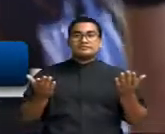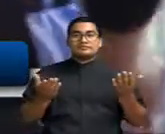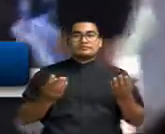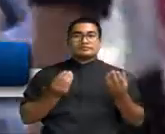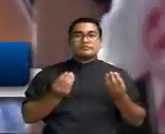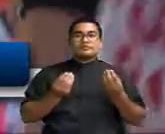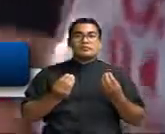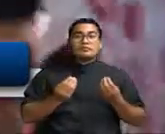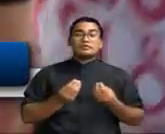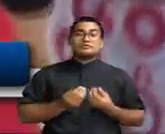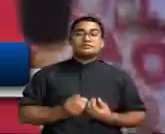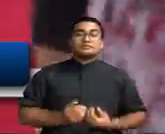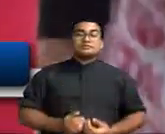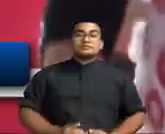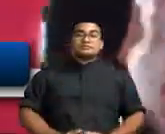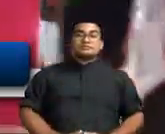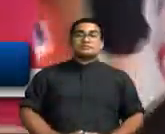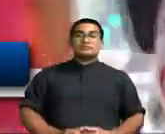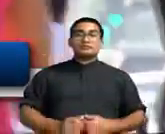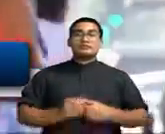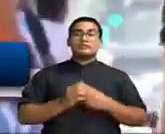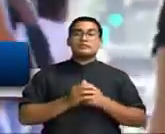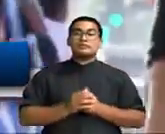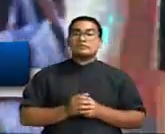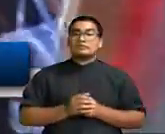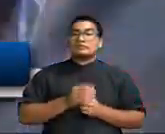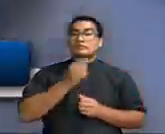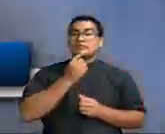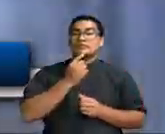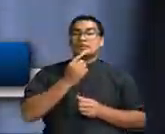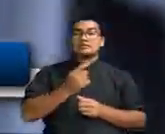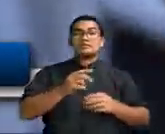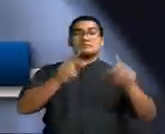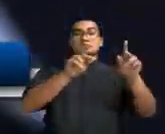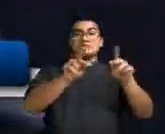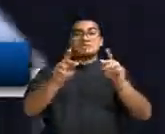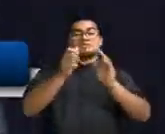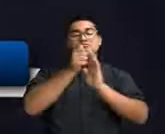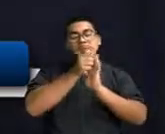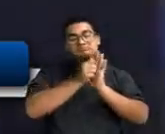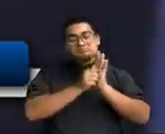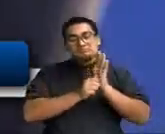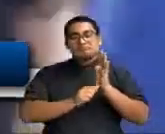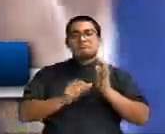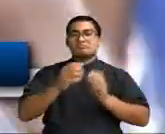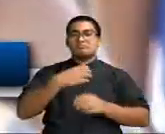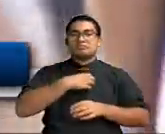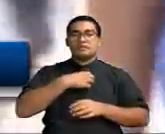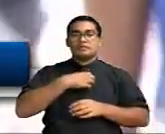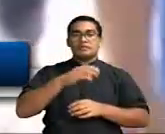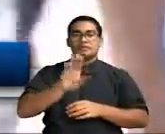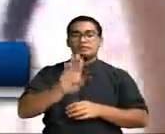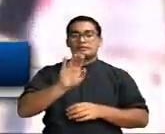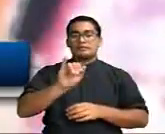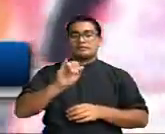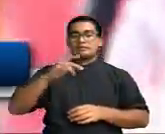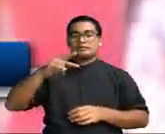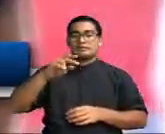y, como le dije, la depresión forma parte del trastorno afectivo bipolar en una de sus